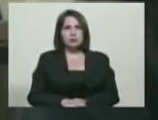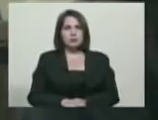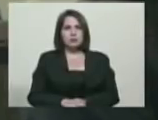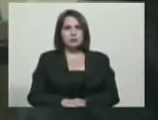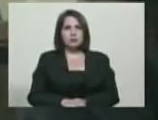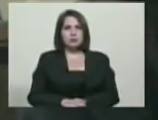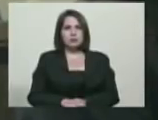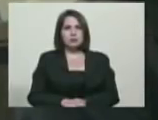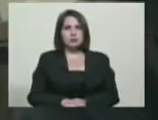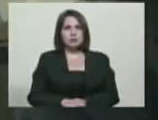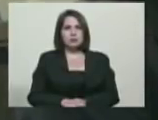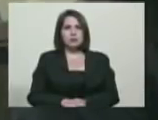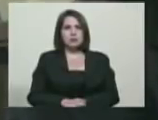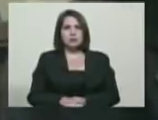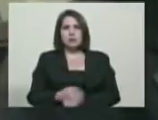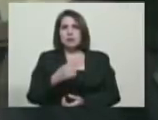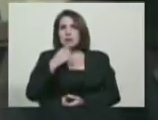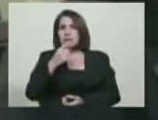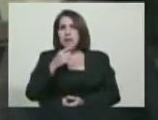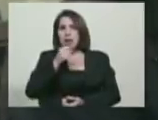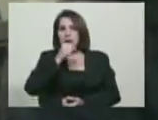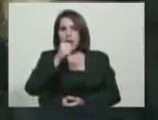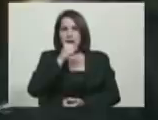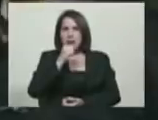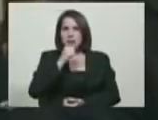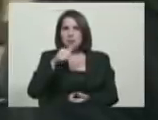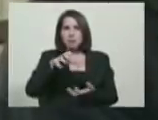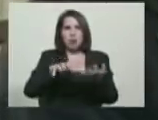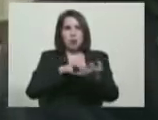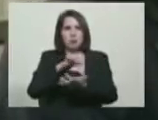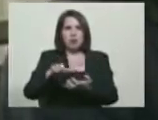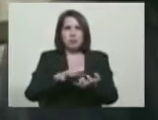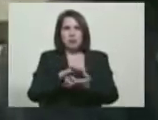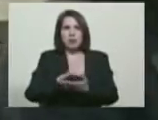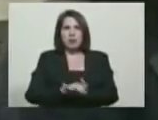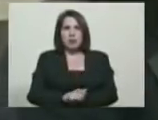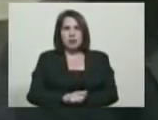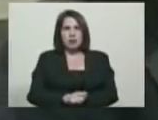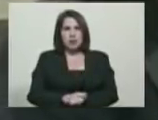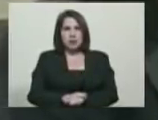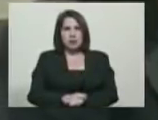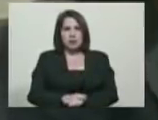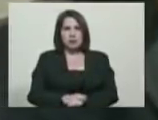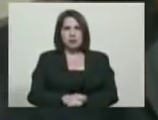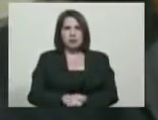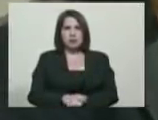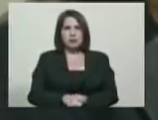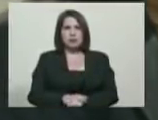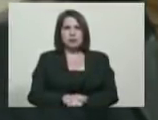Es uno de los temas más importantes para los ambos países, es contra el terrorismo.